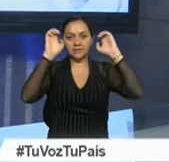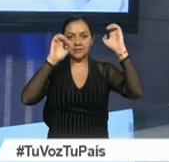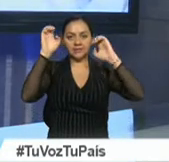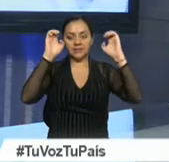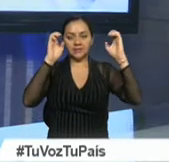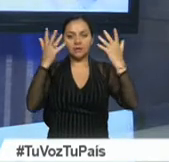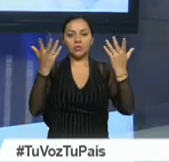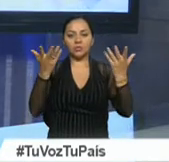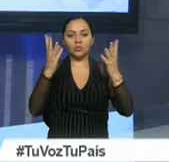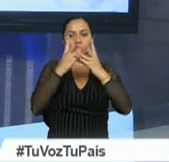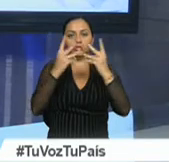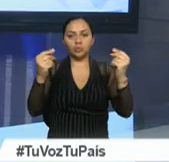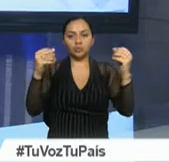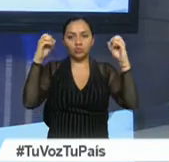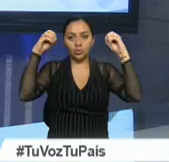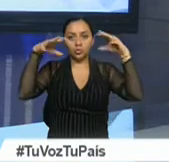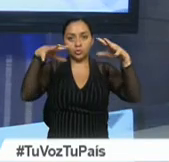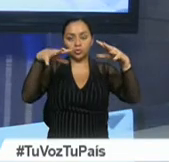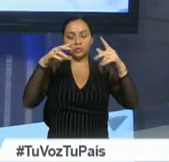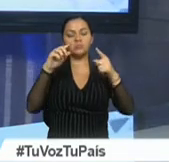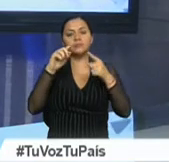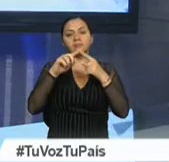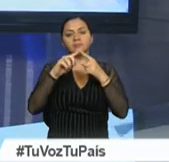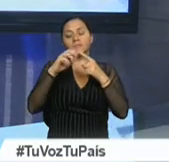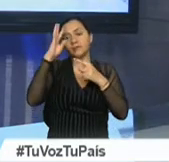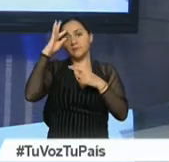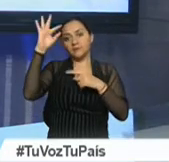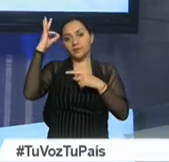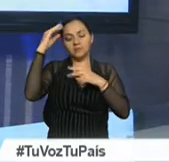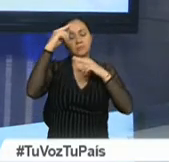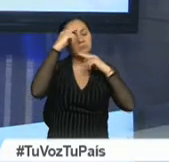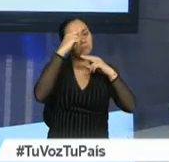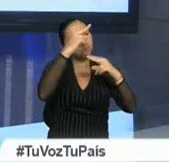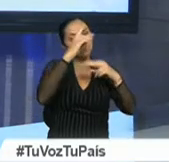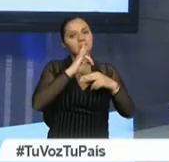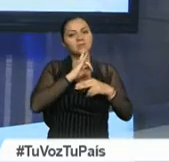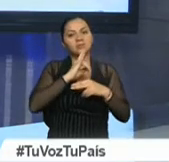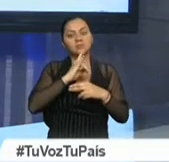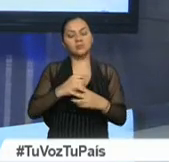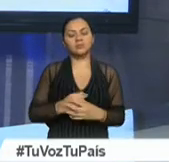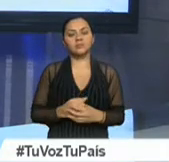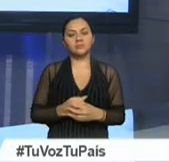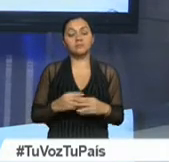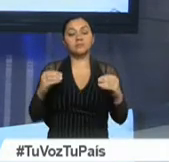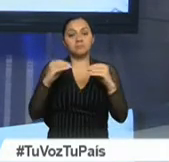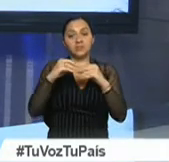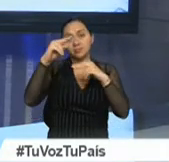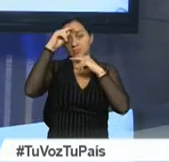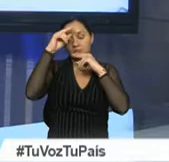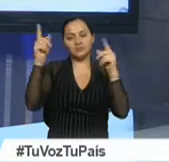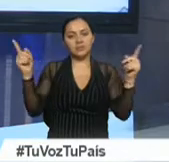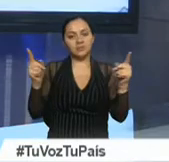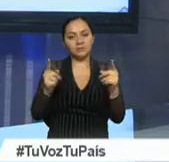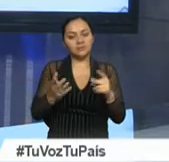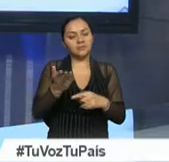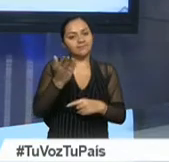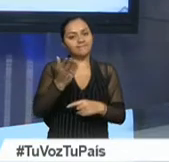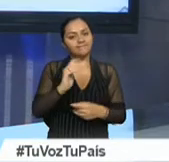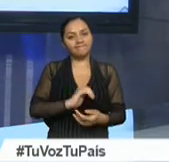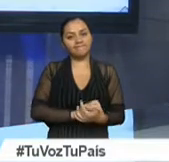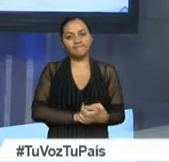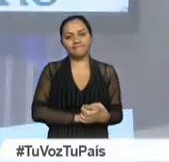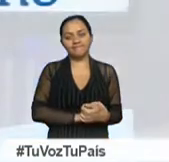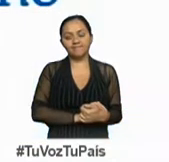Norteamérica, mientras que Francia homenajea a Estados Unidos en su fiesta nacional. Estas y otras noticias en el siguiente resumen